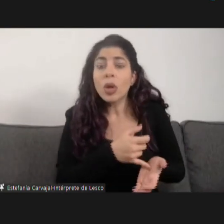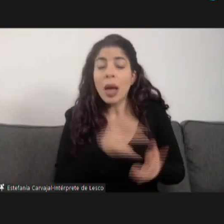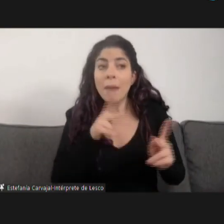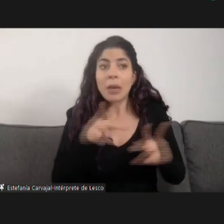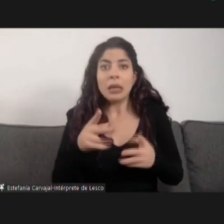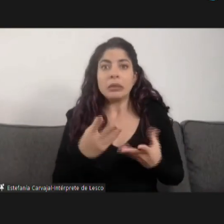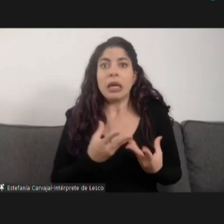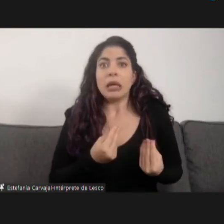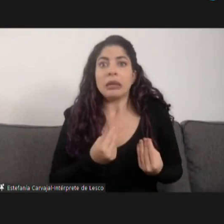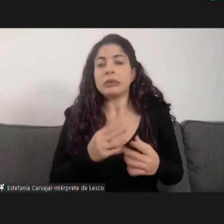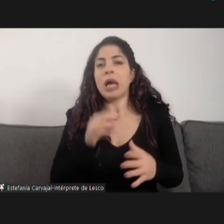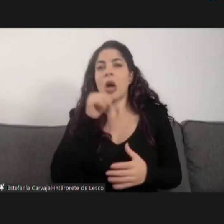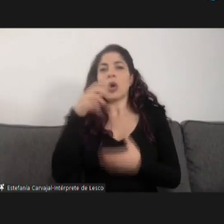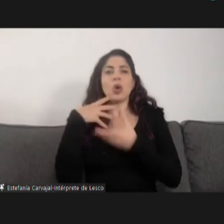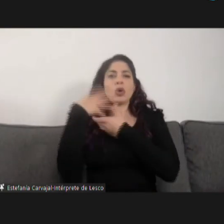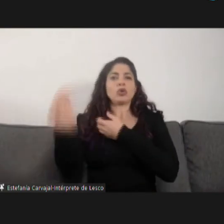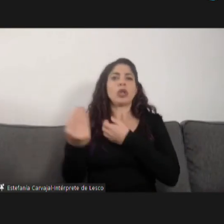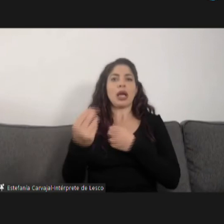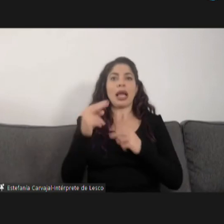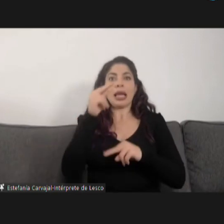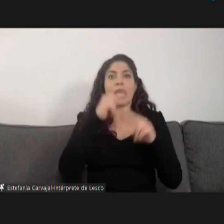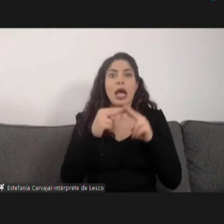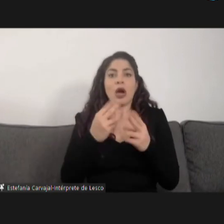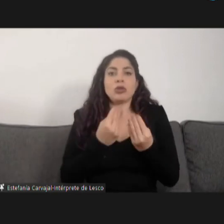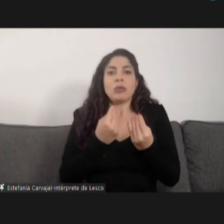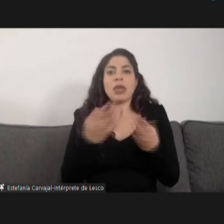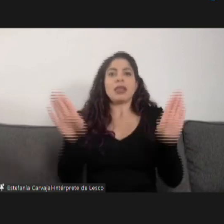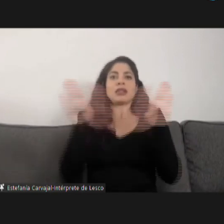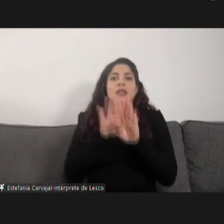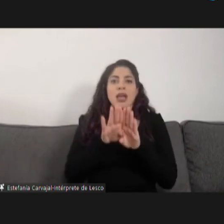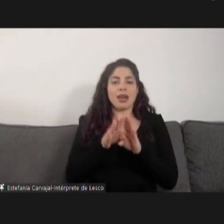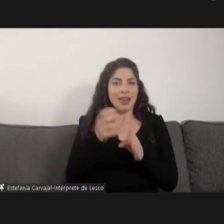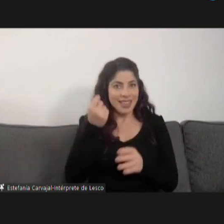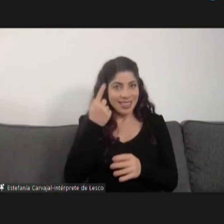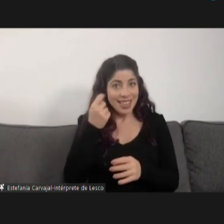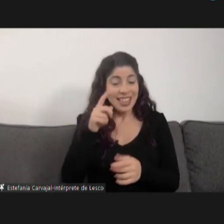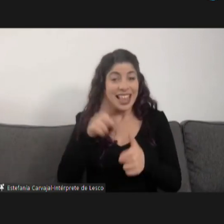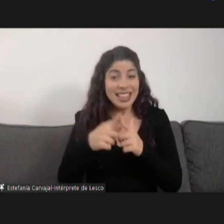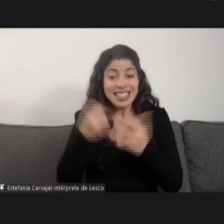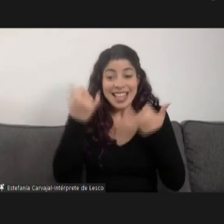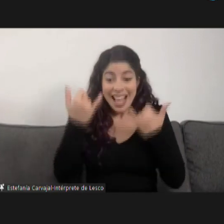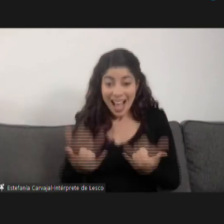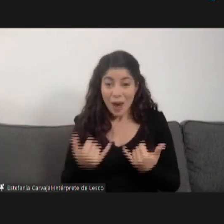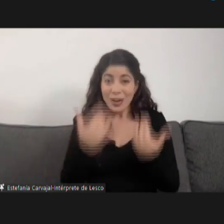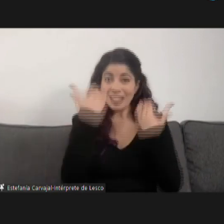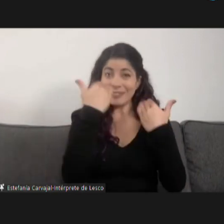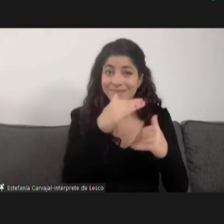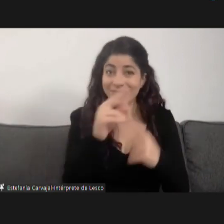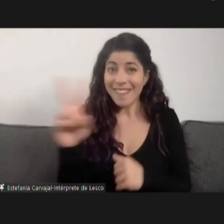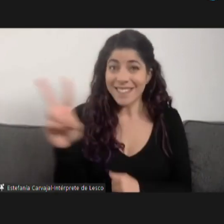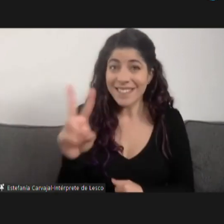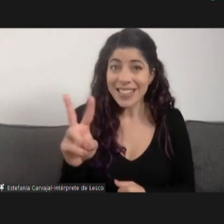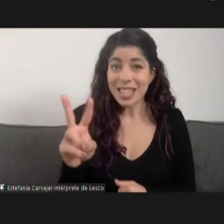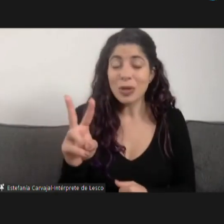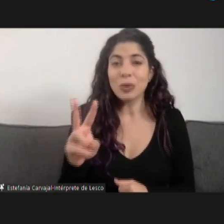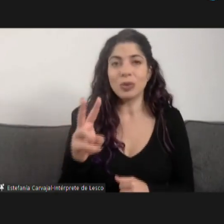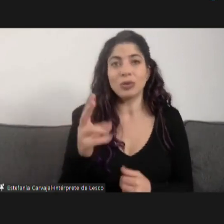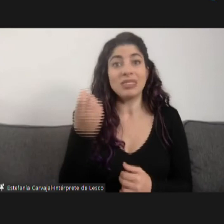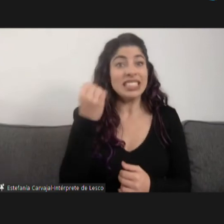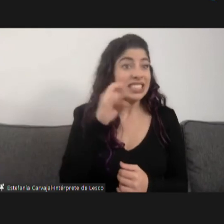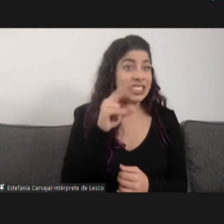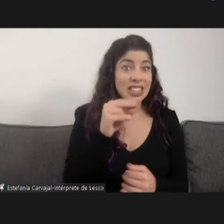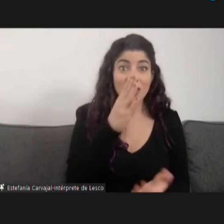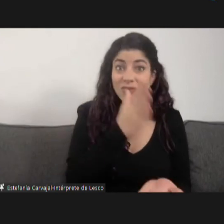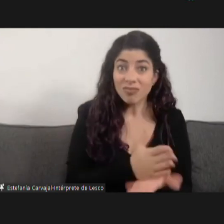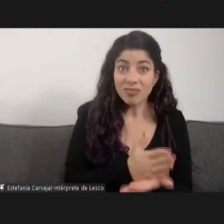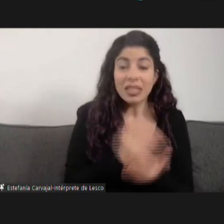querer ni siquiera salir, el comercio mismo se va a contraer. O sea, es un daño, incluso si no le damos este golpe fuerte al virus en este momento, es un daño también que se le hace